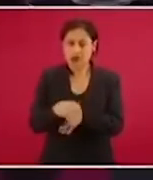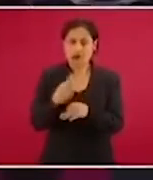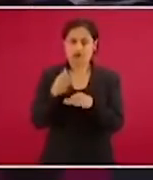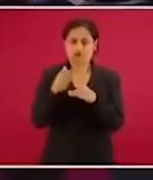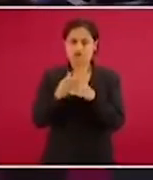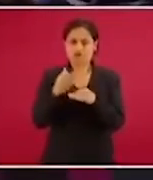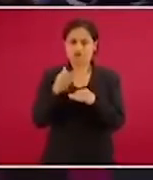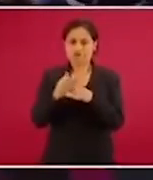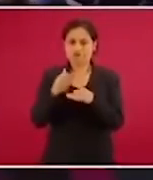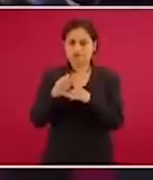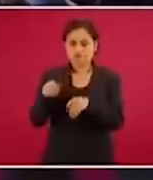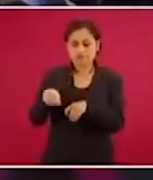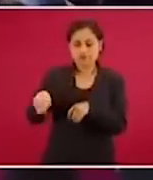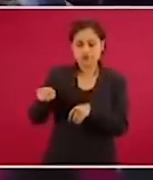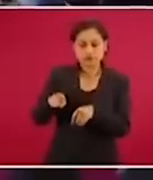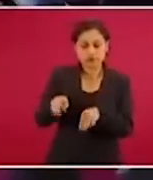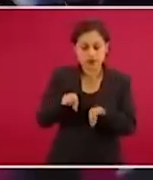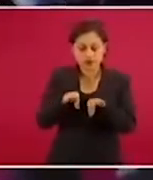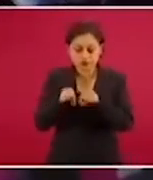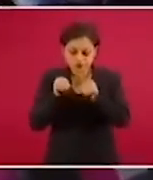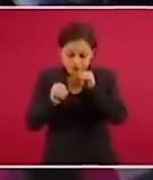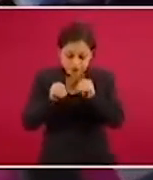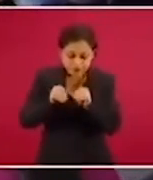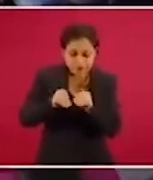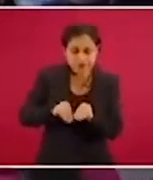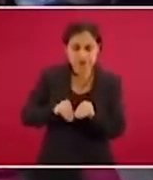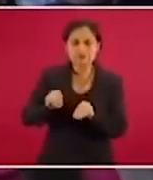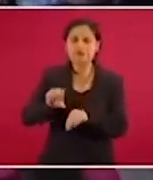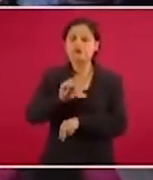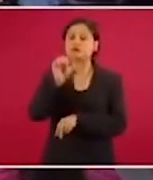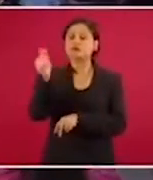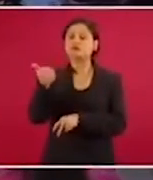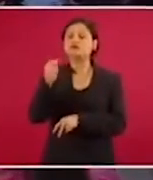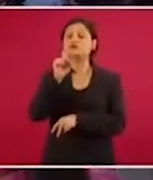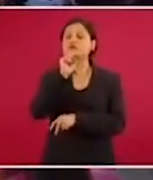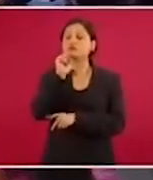está trabajando también la industria militar